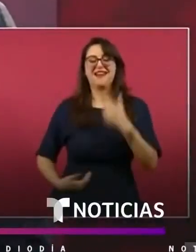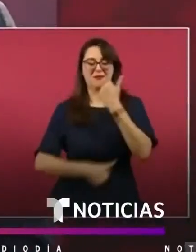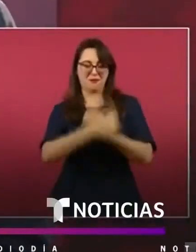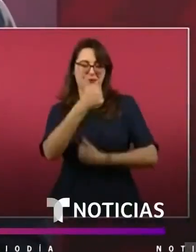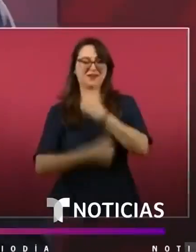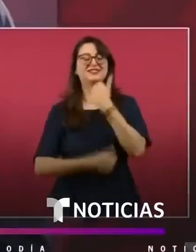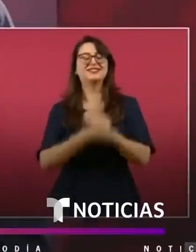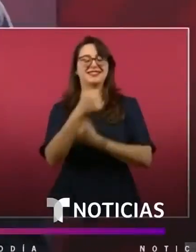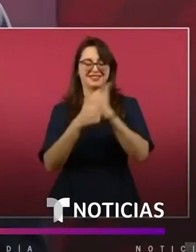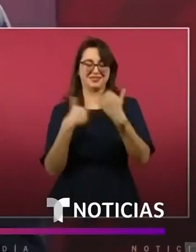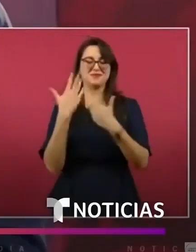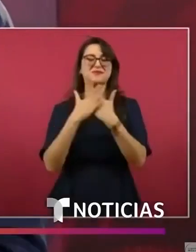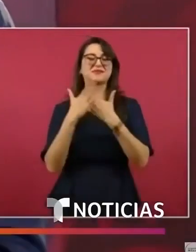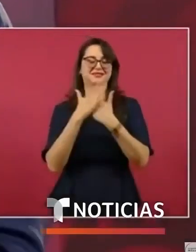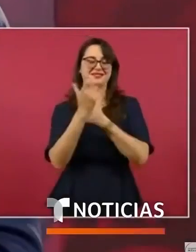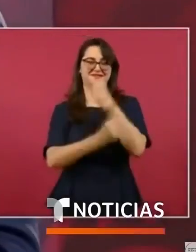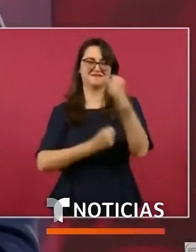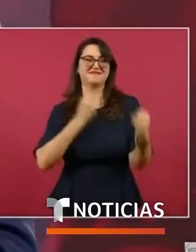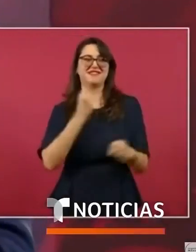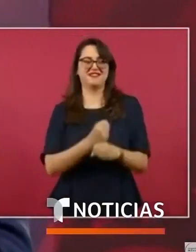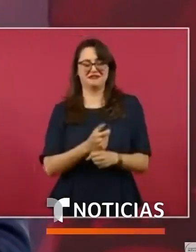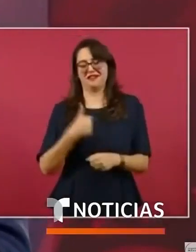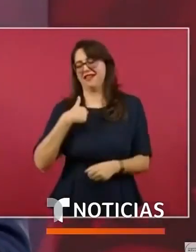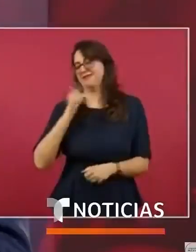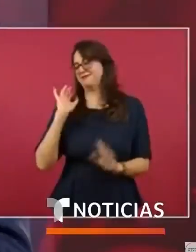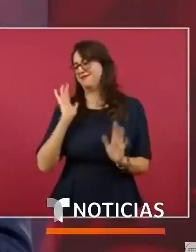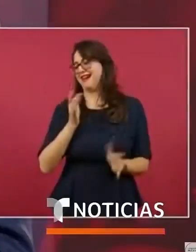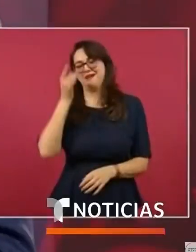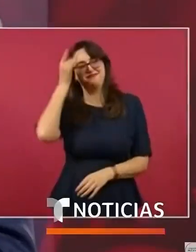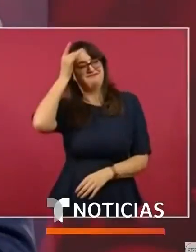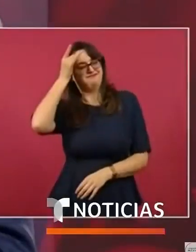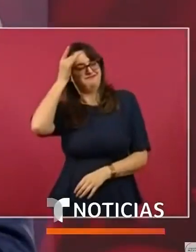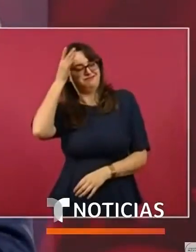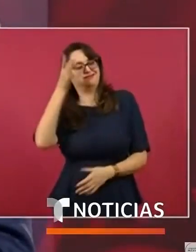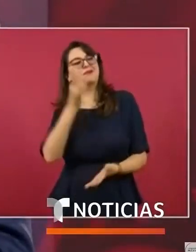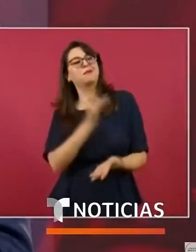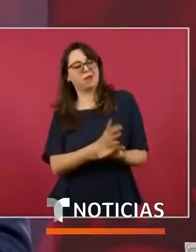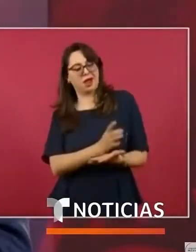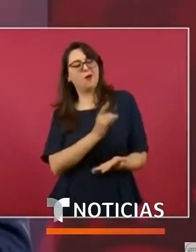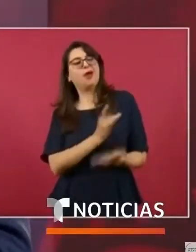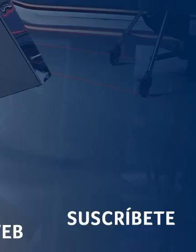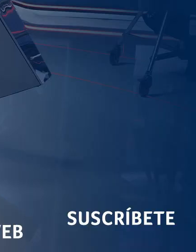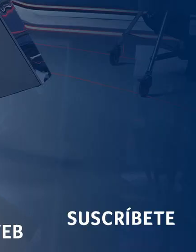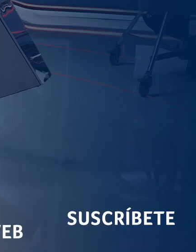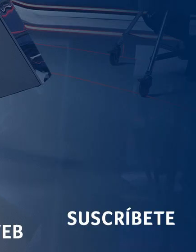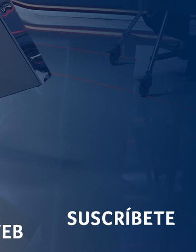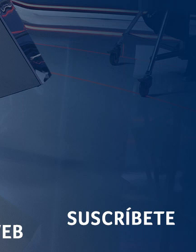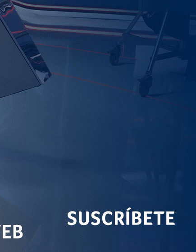politiquería de los migrantes en su afán por convertirse en el candidato republicano.